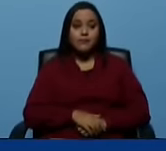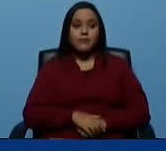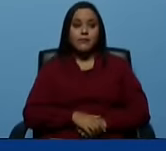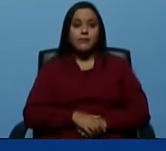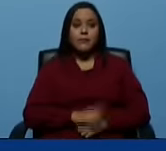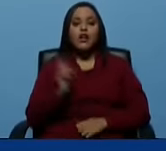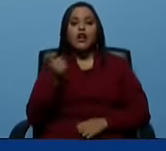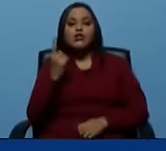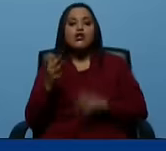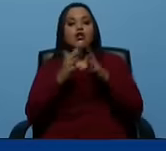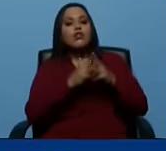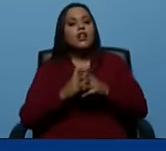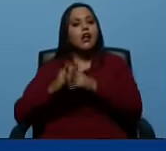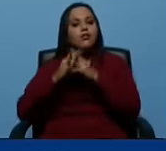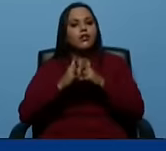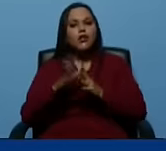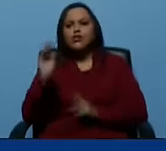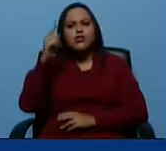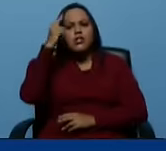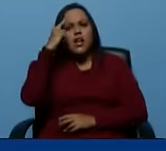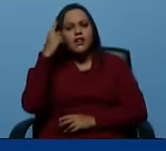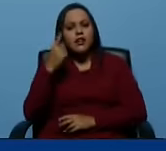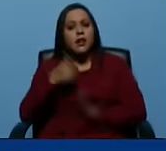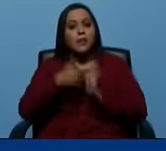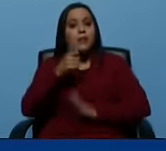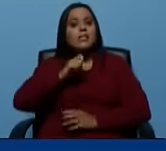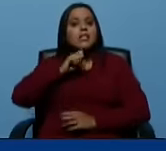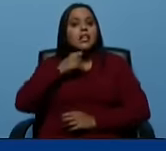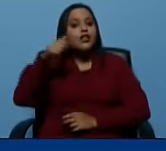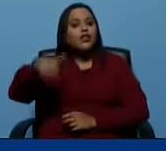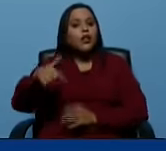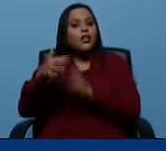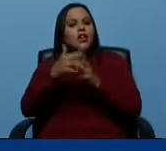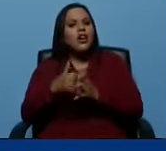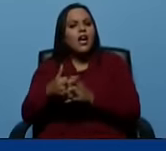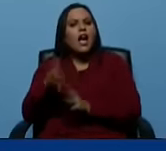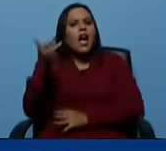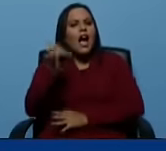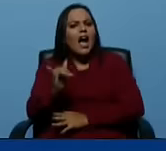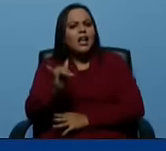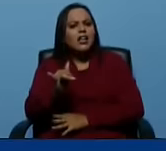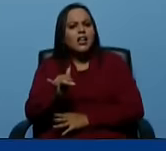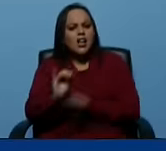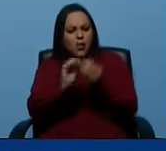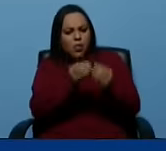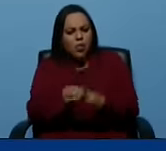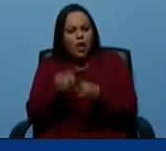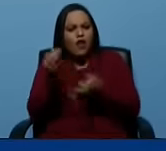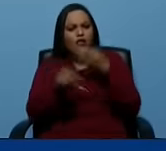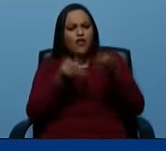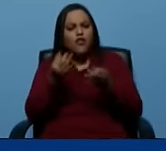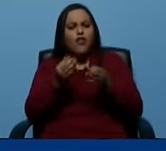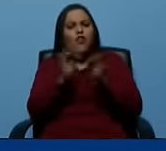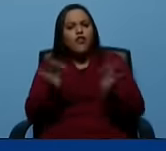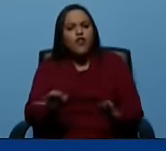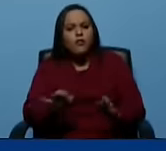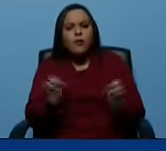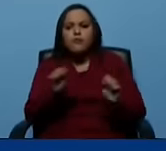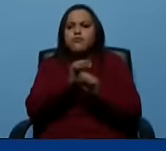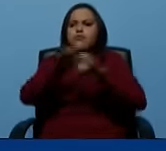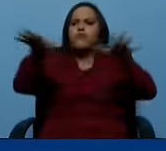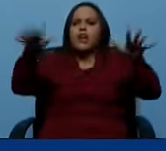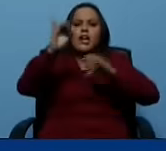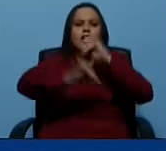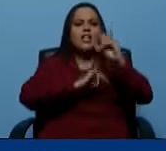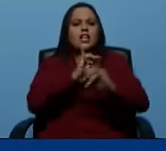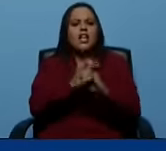Solo Estados Unidos, no se sabe dónde, es el mayor secreto de Estados Unidos hoy por hoy, tiene las máquinas y exporta Internet a todos los países del